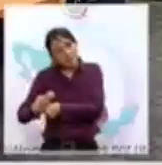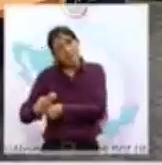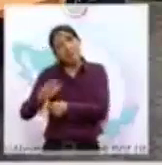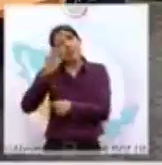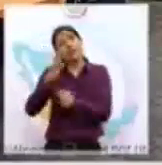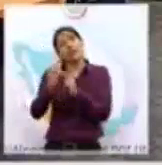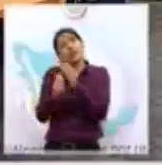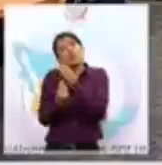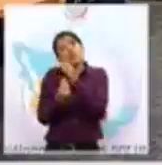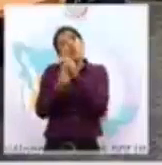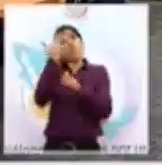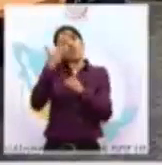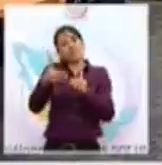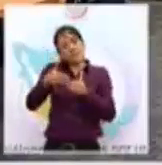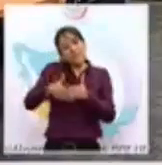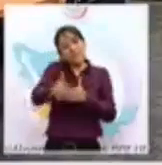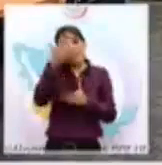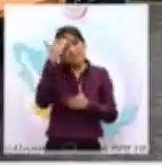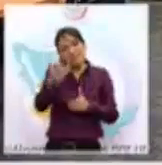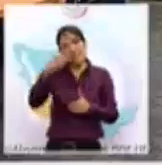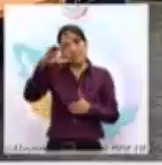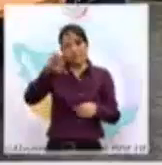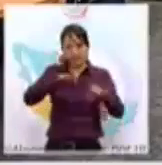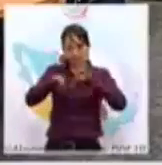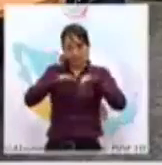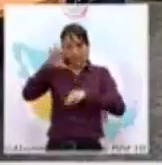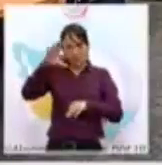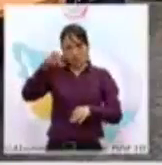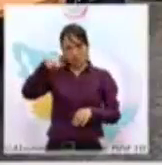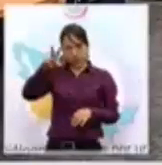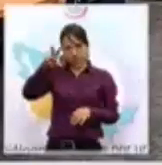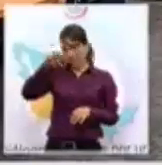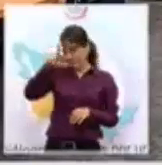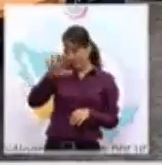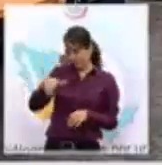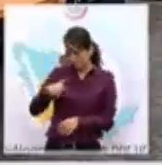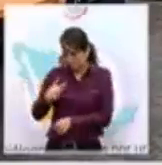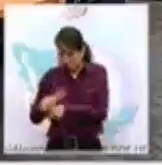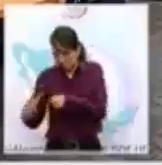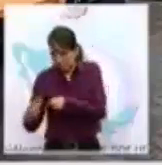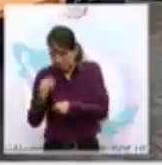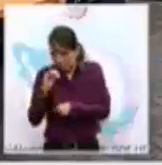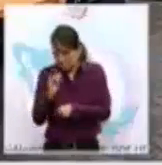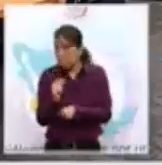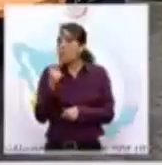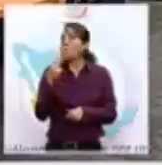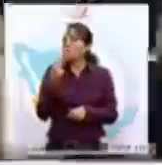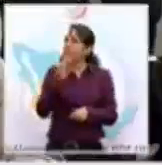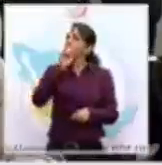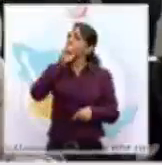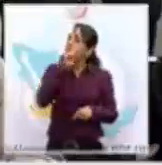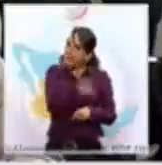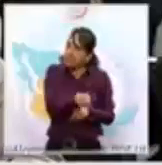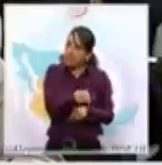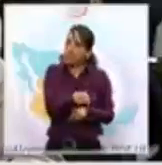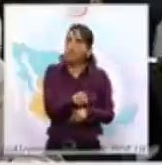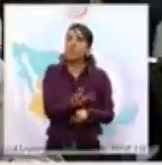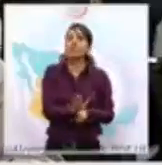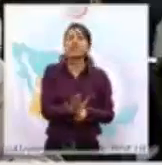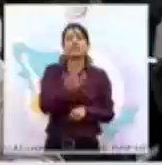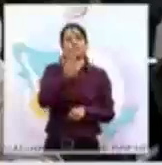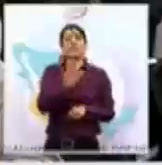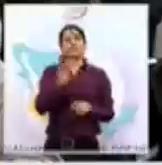del Coneval autónomo constitucional, pero una invitación que al mismo tiempo, y que creo que también